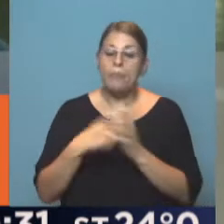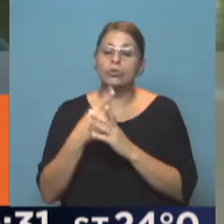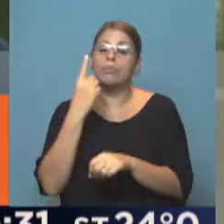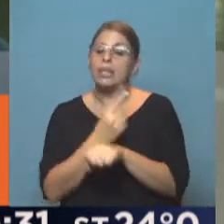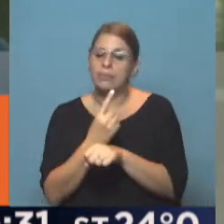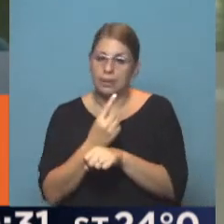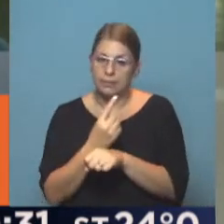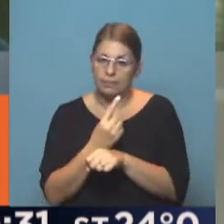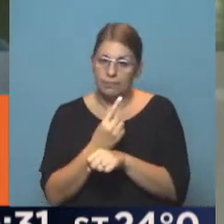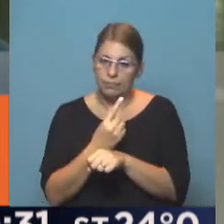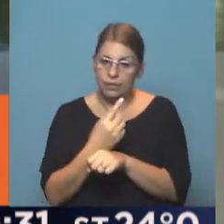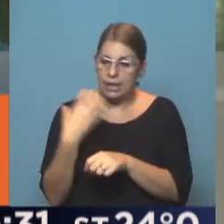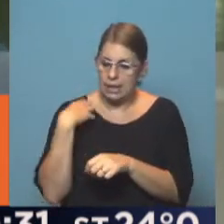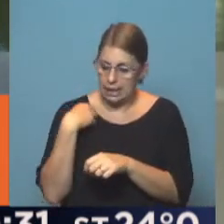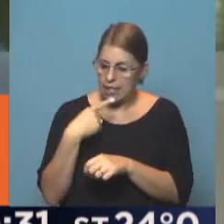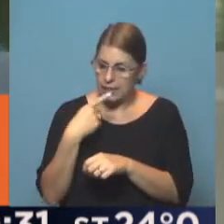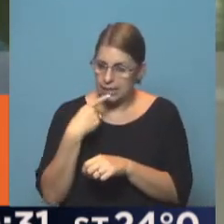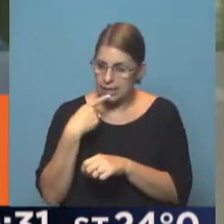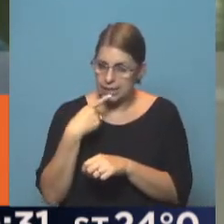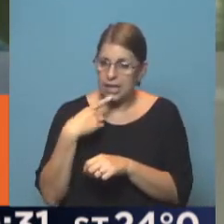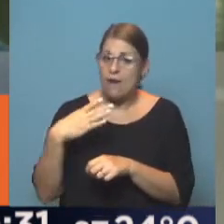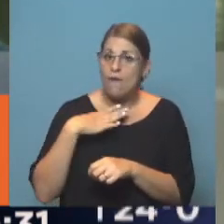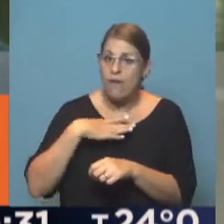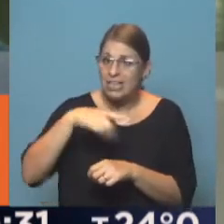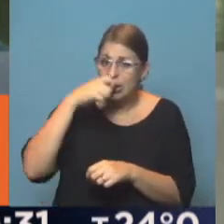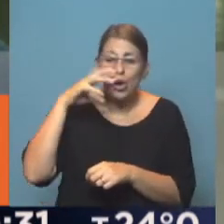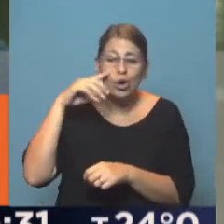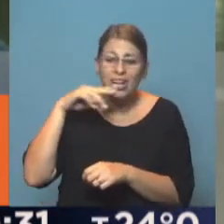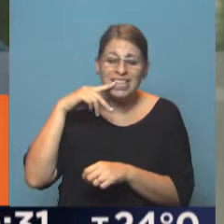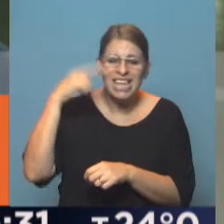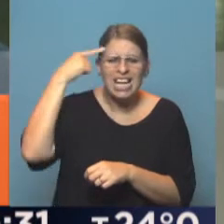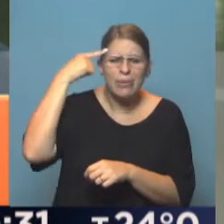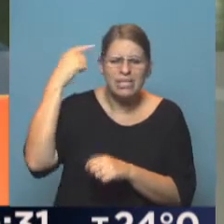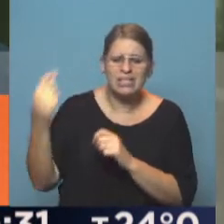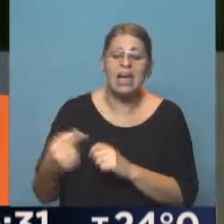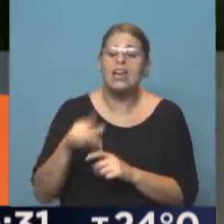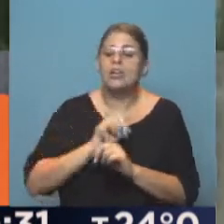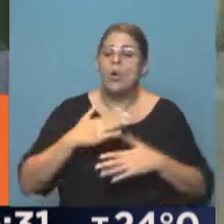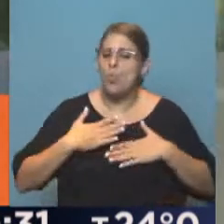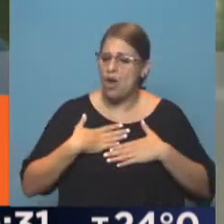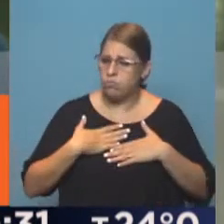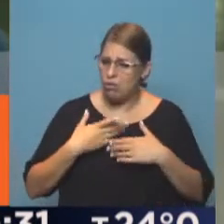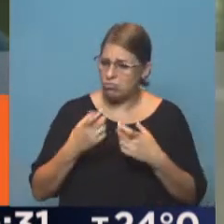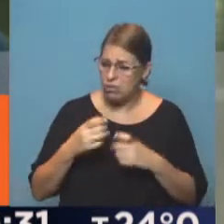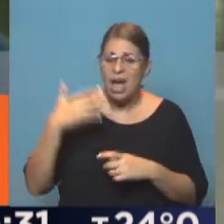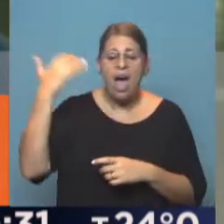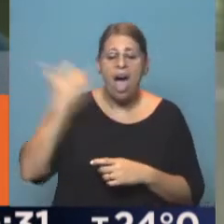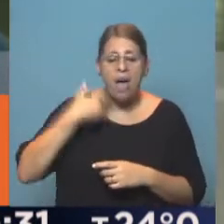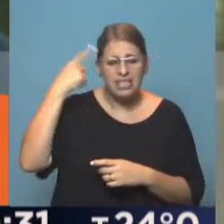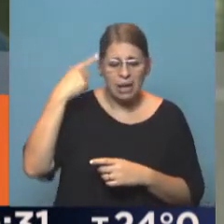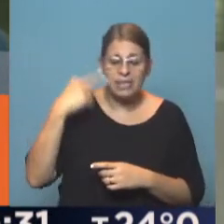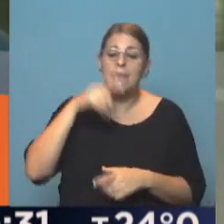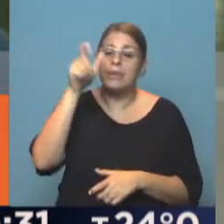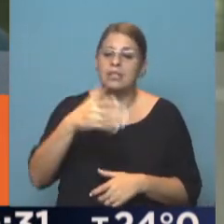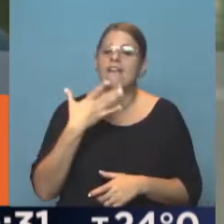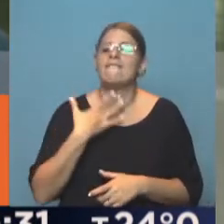y en términos generales yo diría que la abstinencia de la cocaína es una exigencia psíquica no es una exigencia física es decir un paciente es